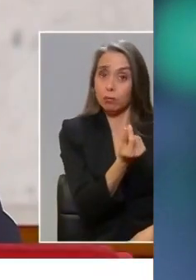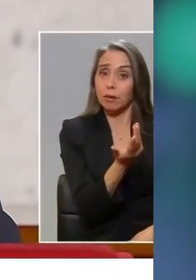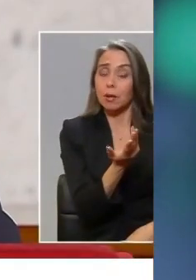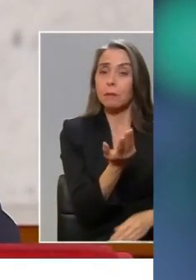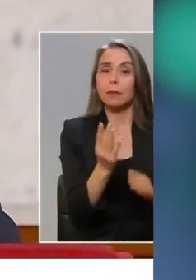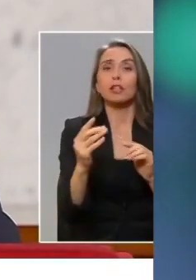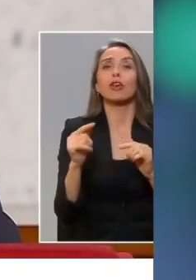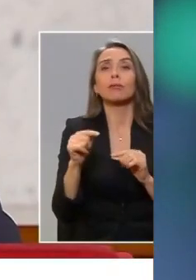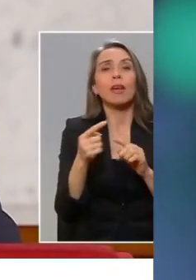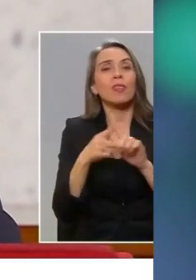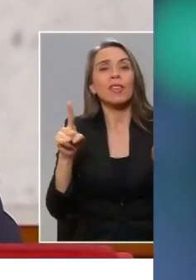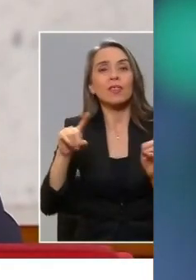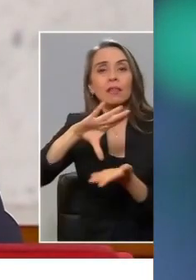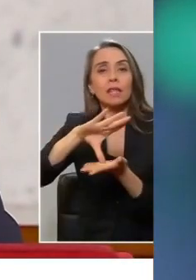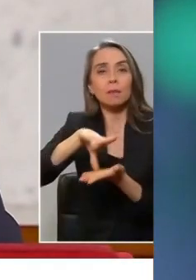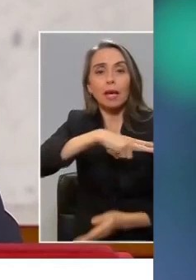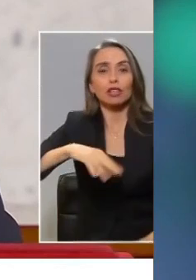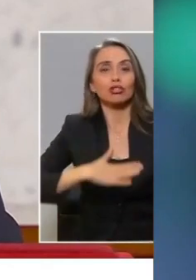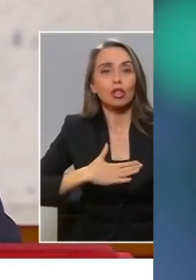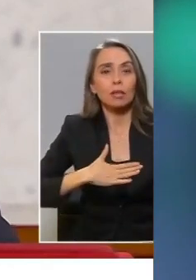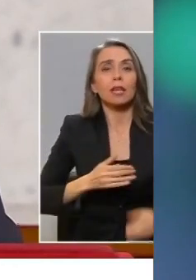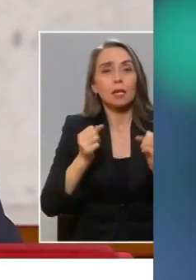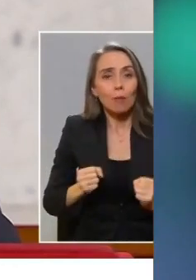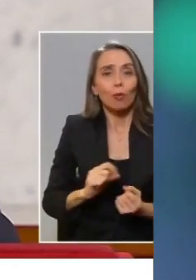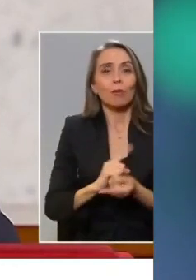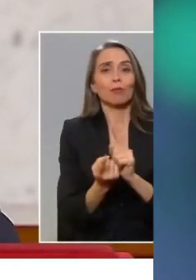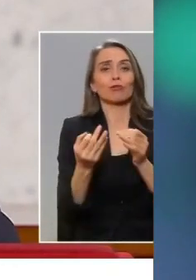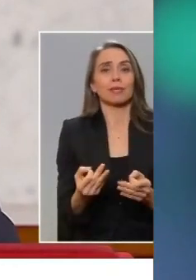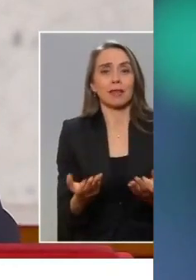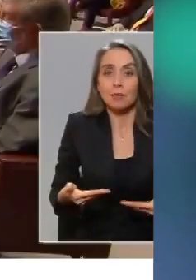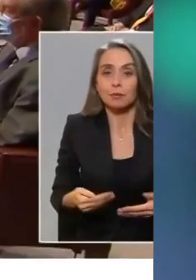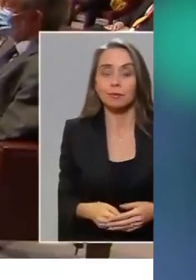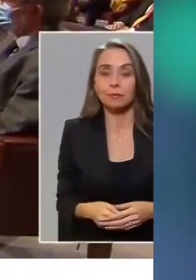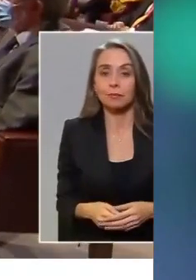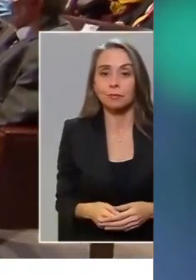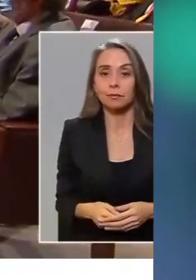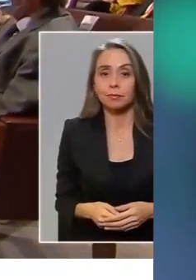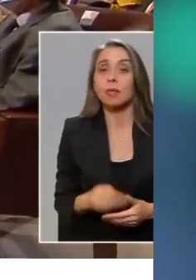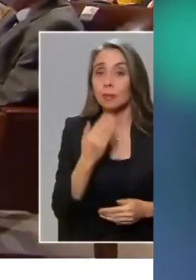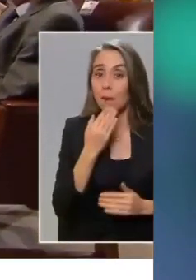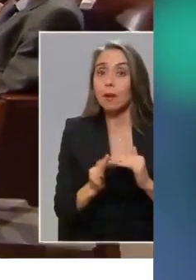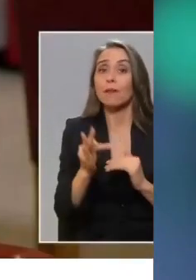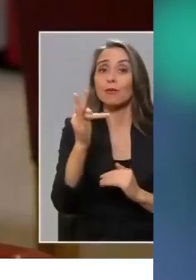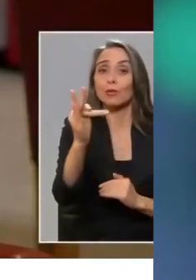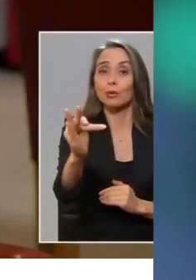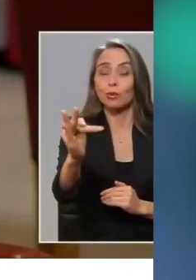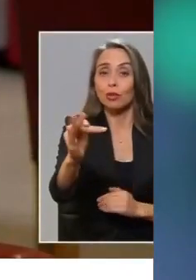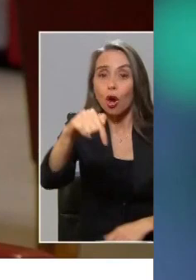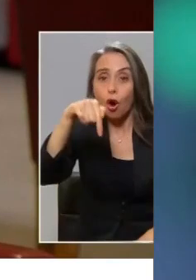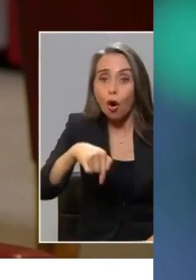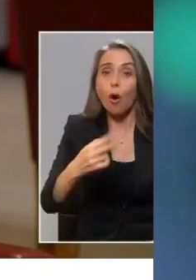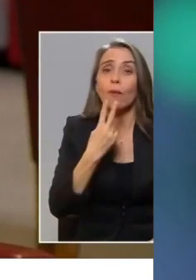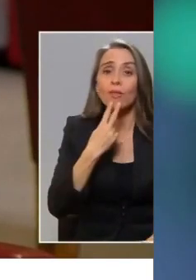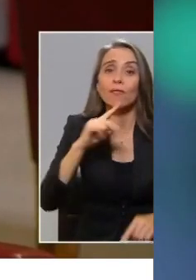investigar y poder sancionar de la manera adecuada las violaciones a los derechos humanos ocurridas durante el estallido social